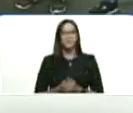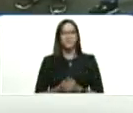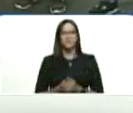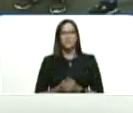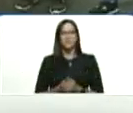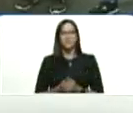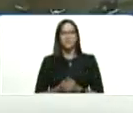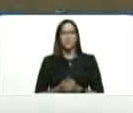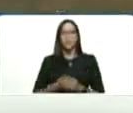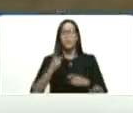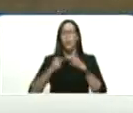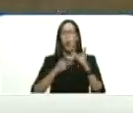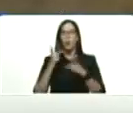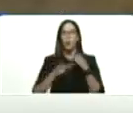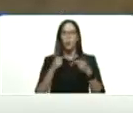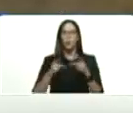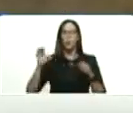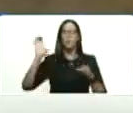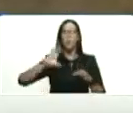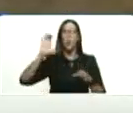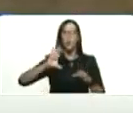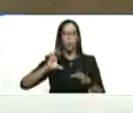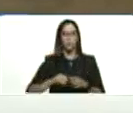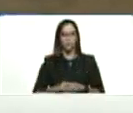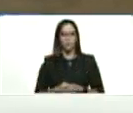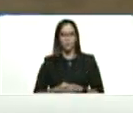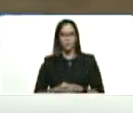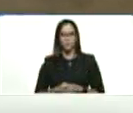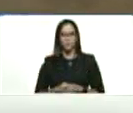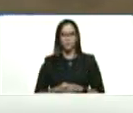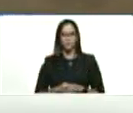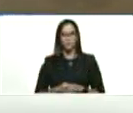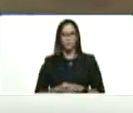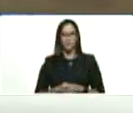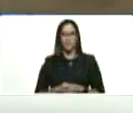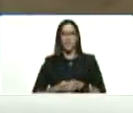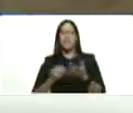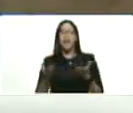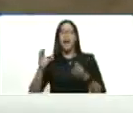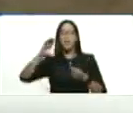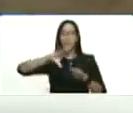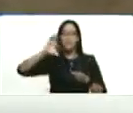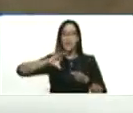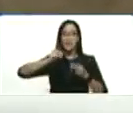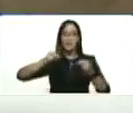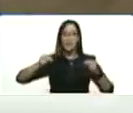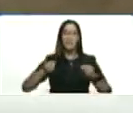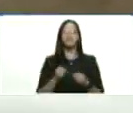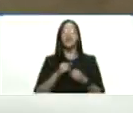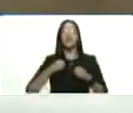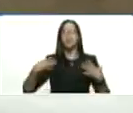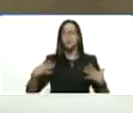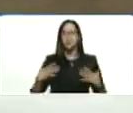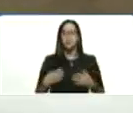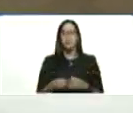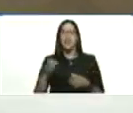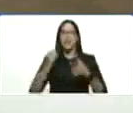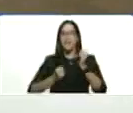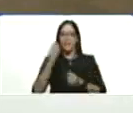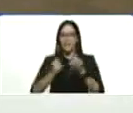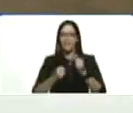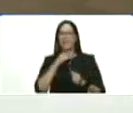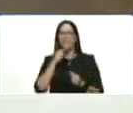producto instantáneo en polvo, a base de harina de arroz, leche completa, azúcar y